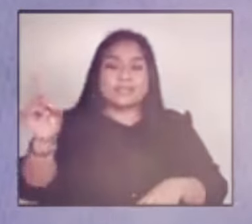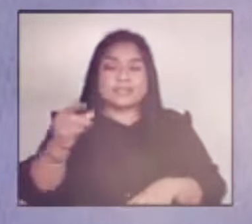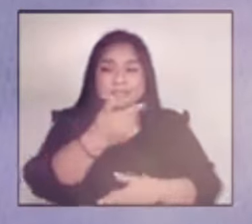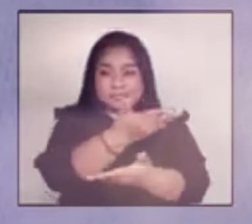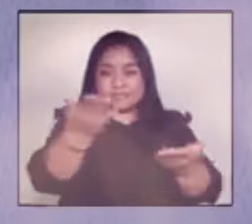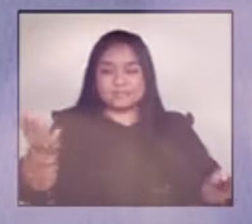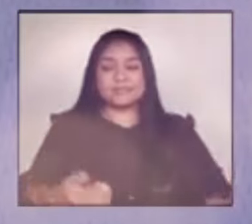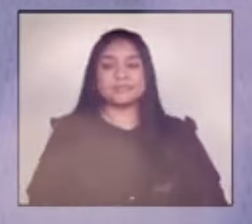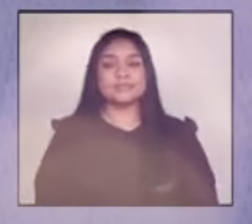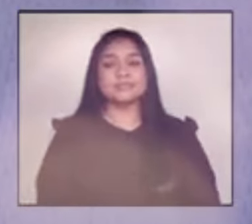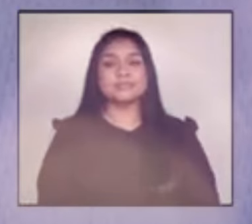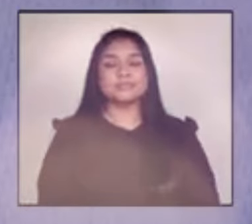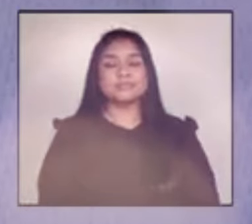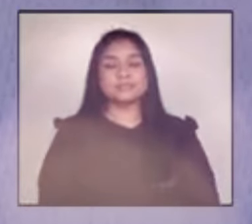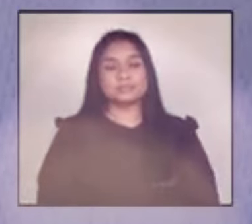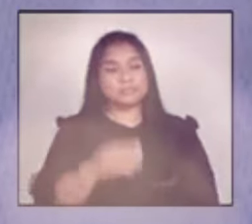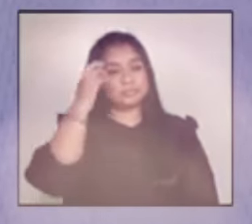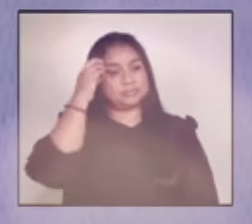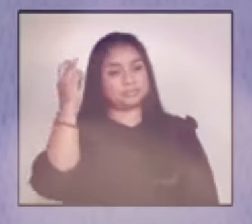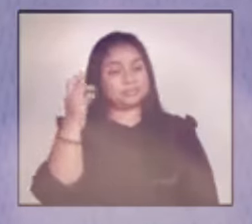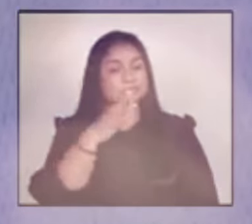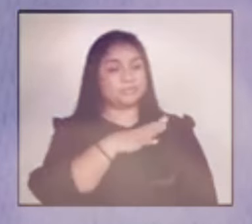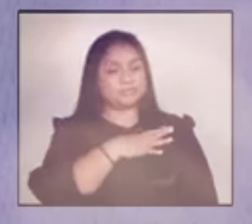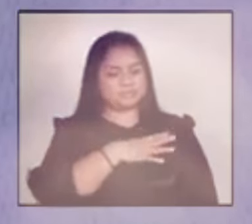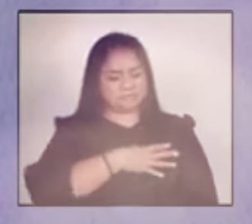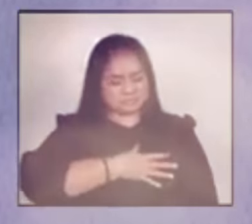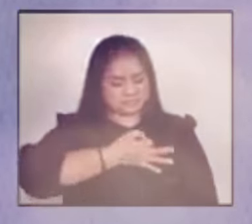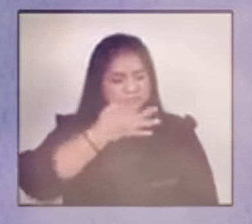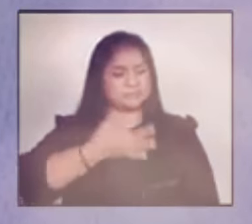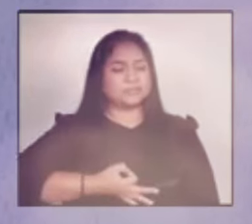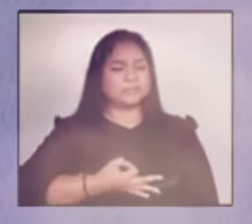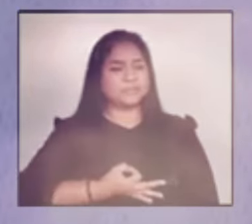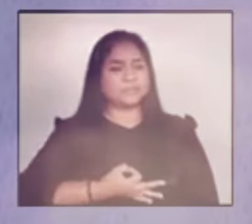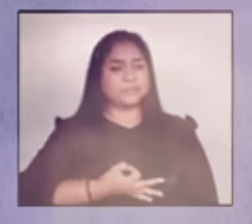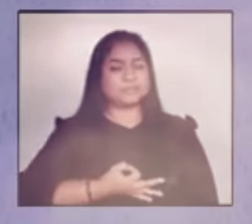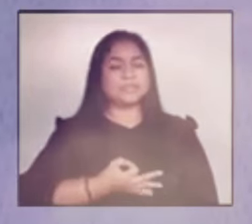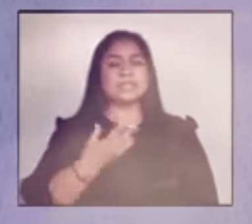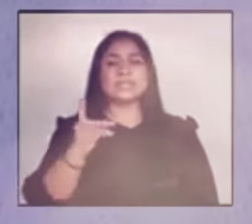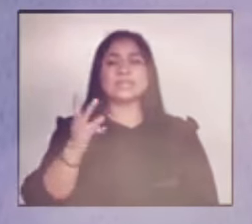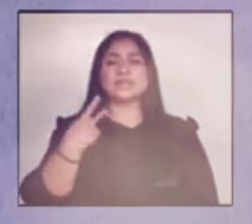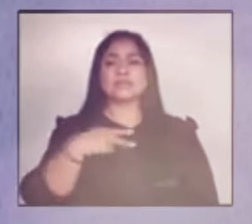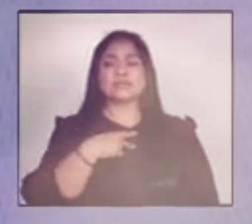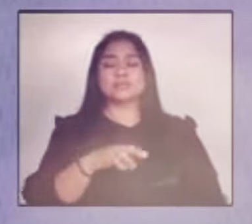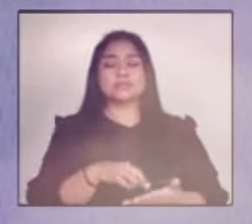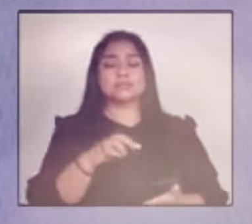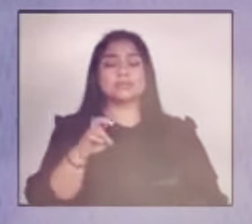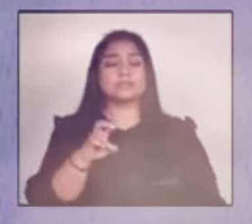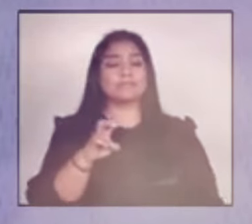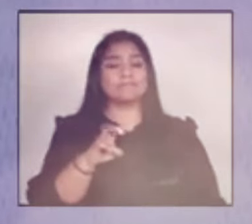ustedes, porque tengo la firme convicción de que nuestro país necesita